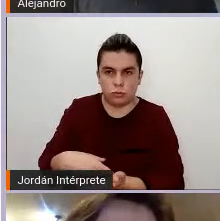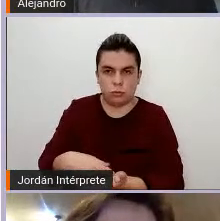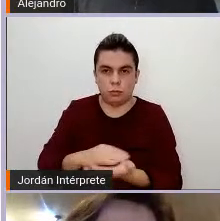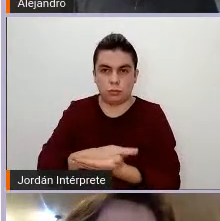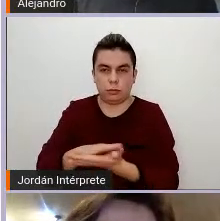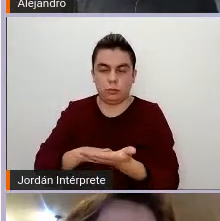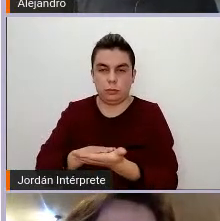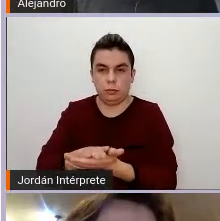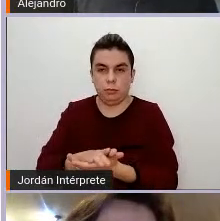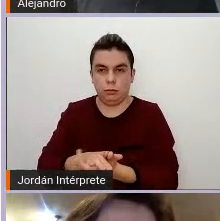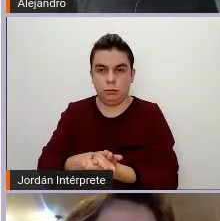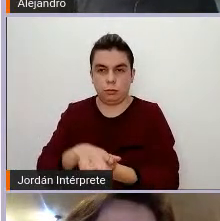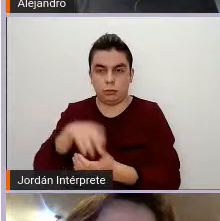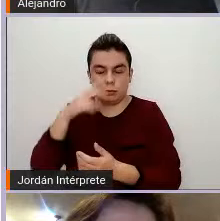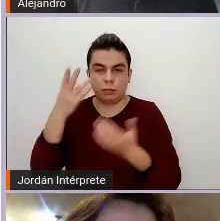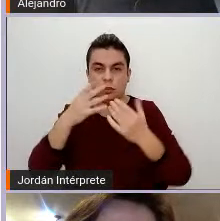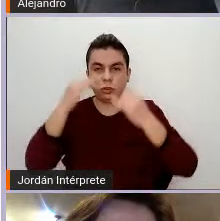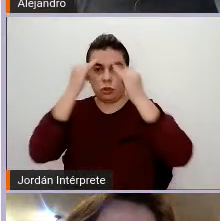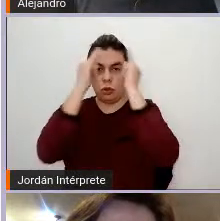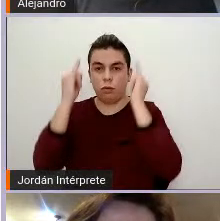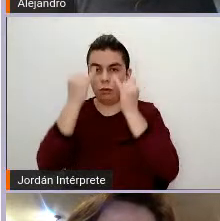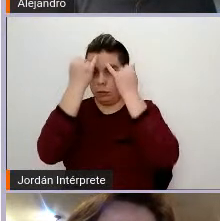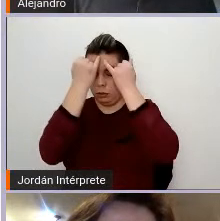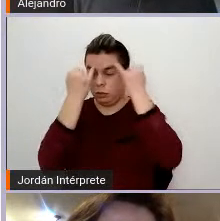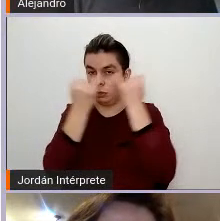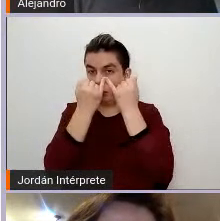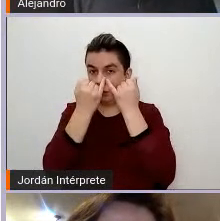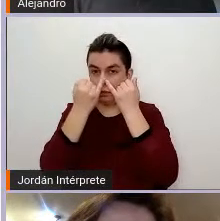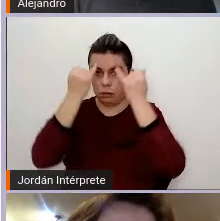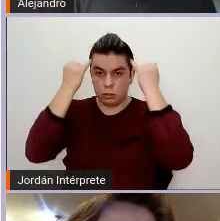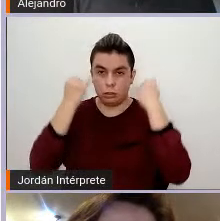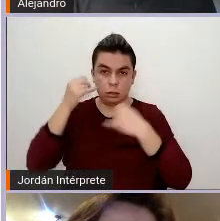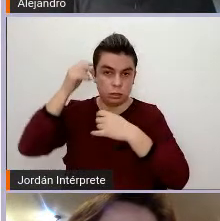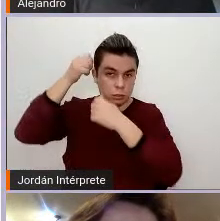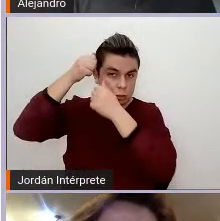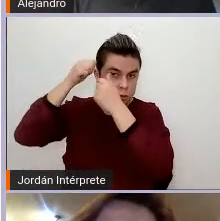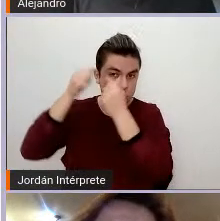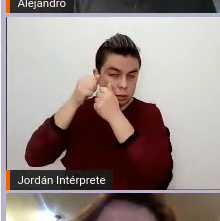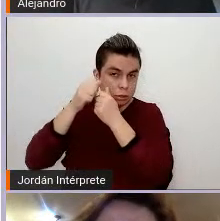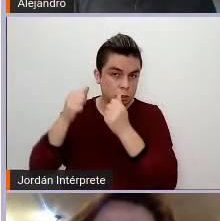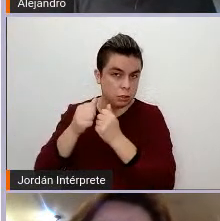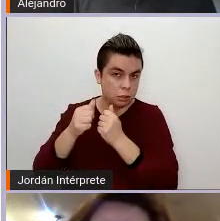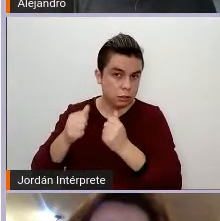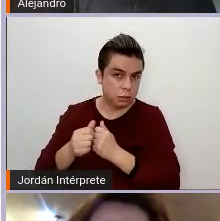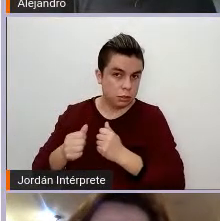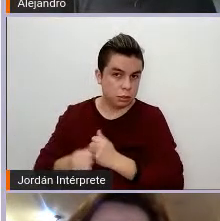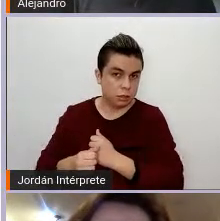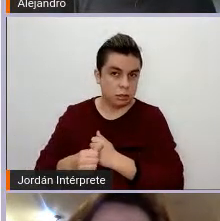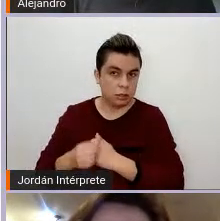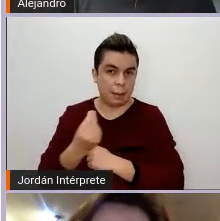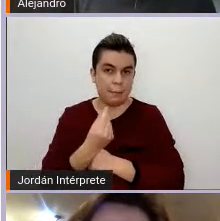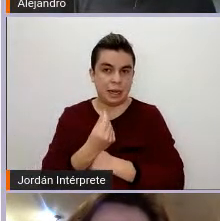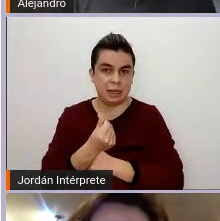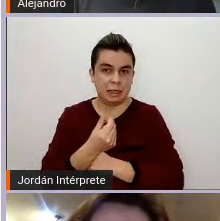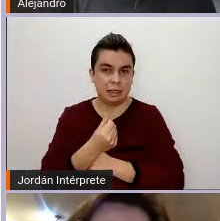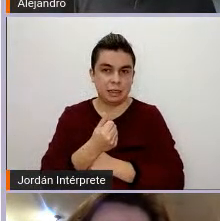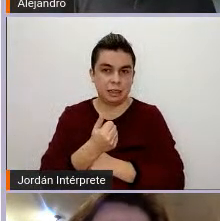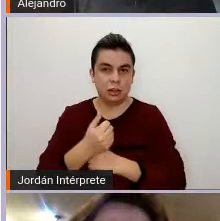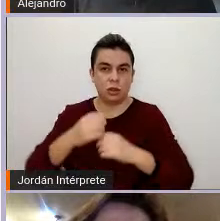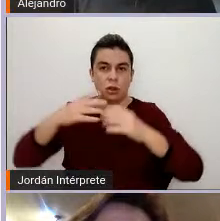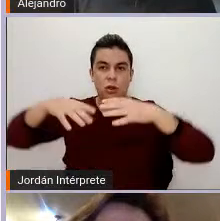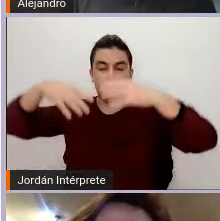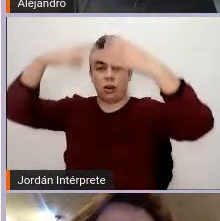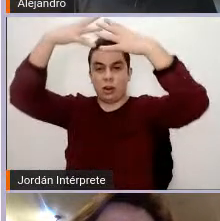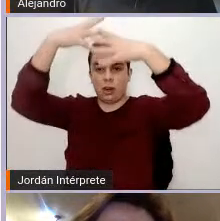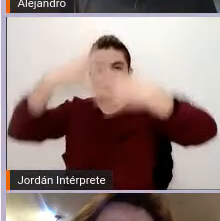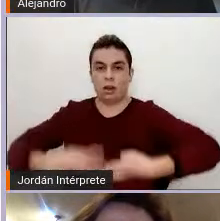ejemplo, las formas geométricas del rostro y del cabello de la mujer son similares al cuerpo de la arpillera El hombre con guitarra,